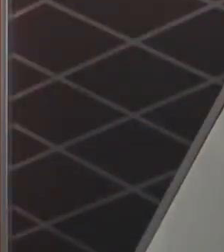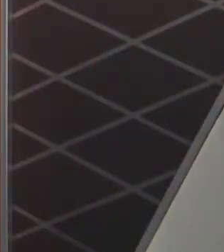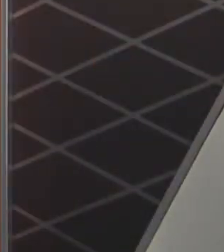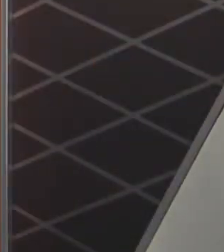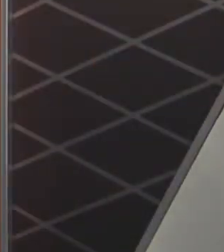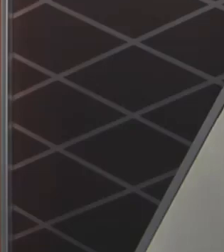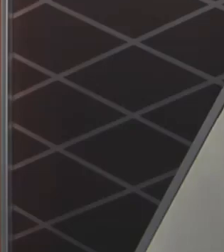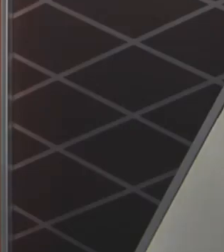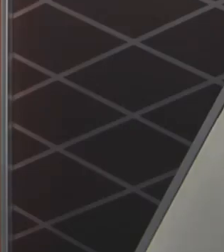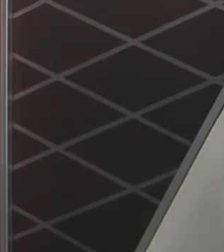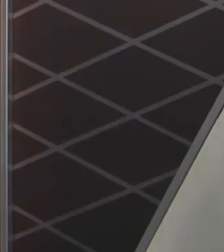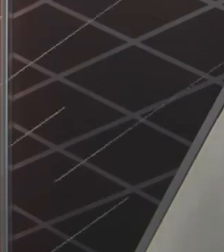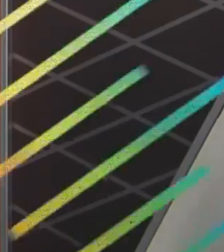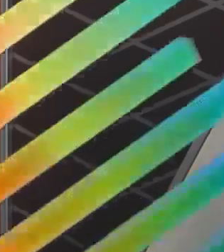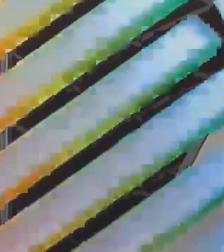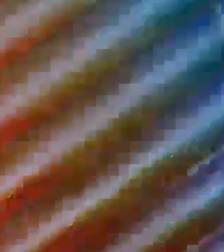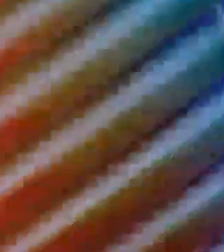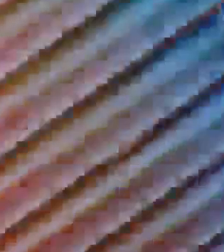Yagán.